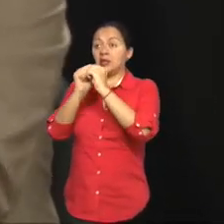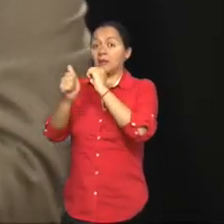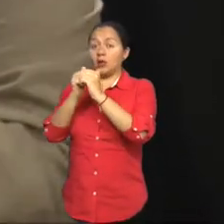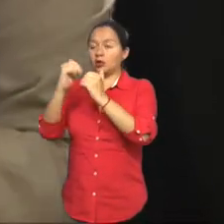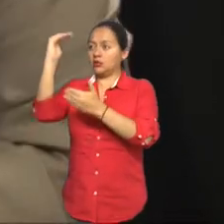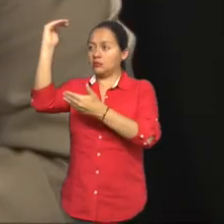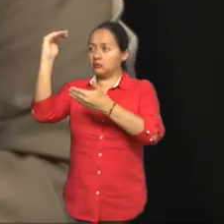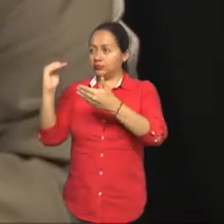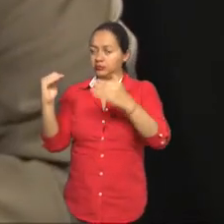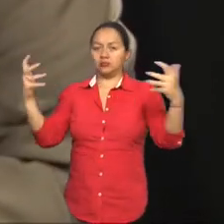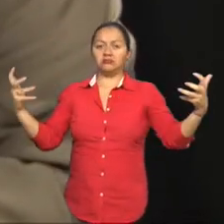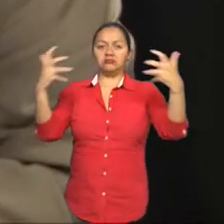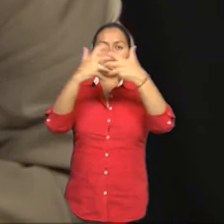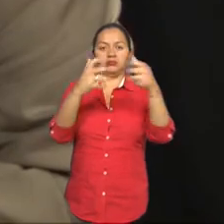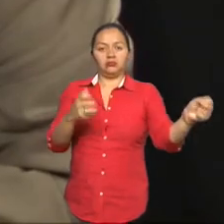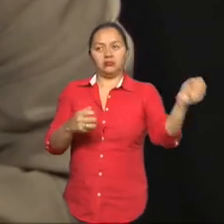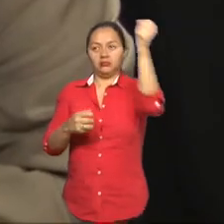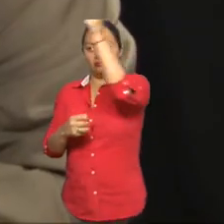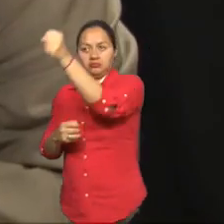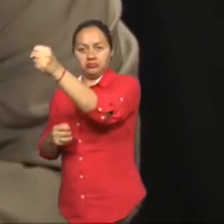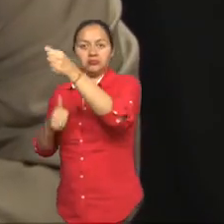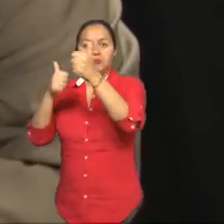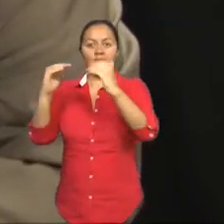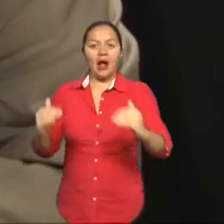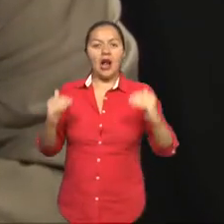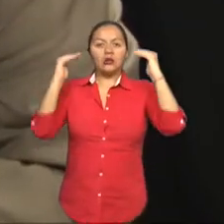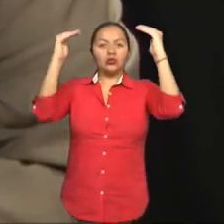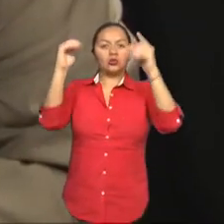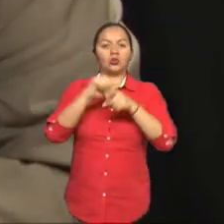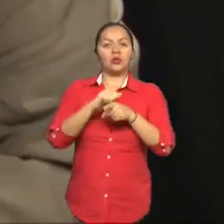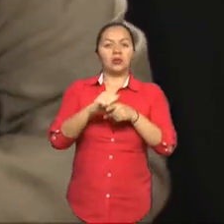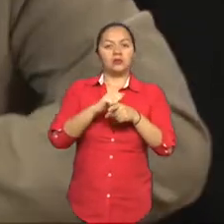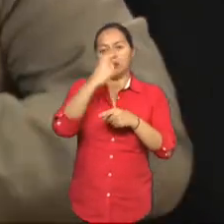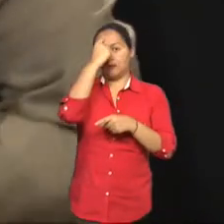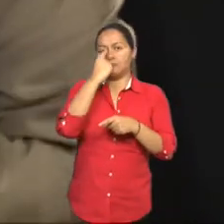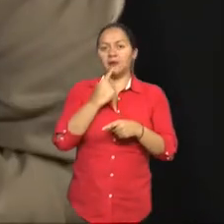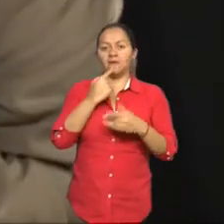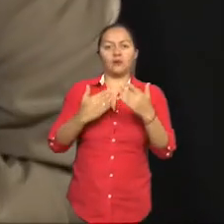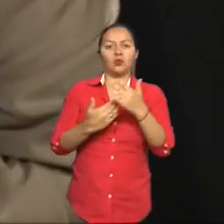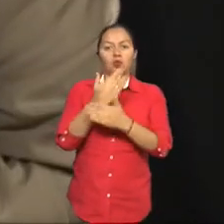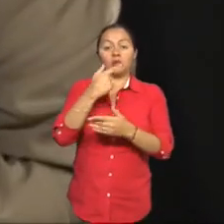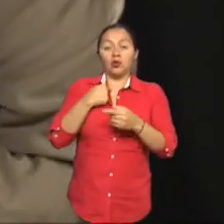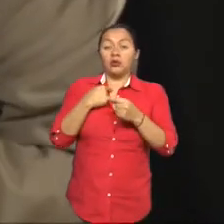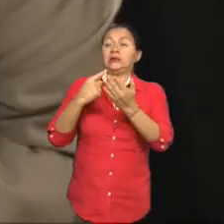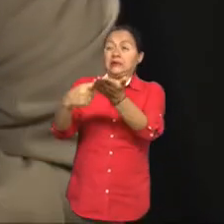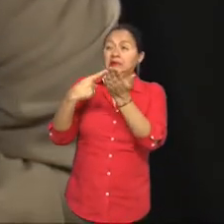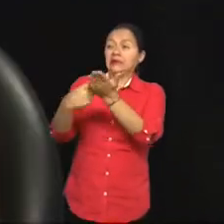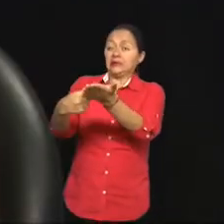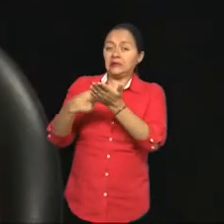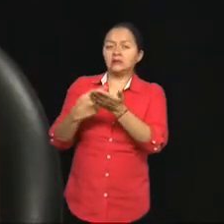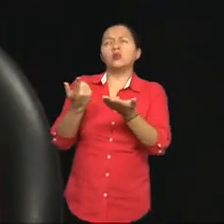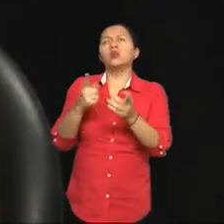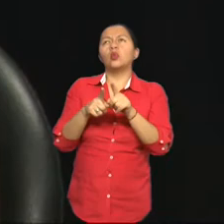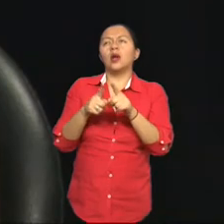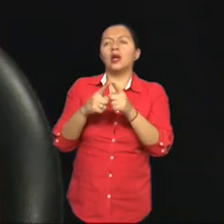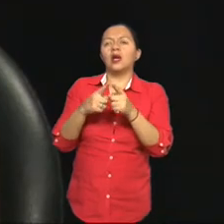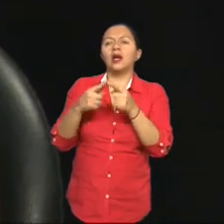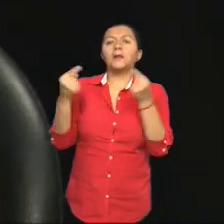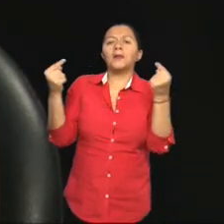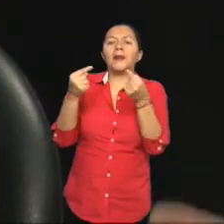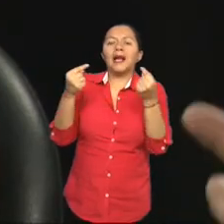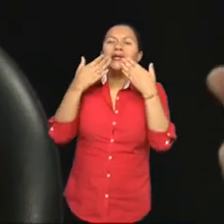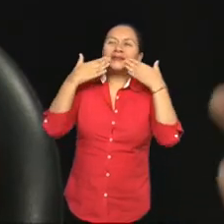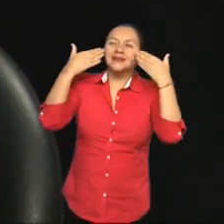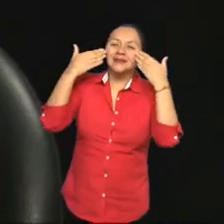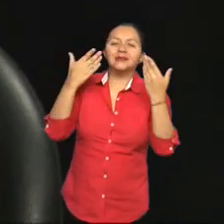ingresan y vemos quiénes son las nuevas los nuevos talentos y nosotros peleamos, un término amable, o sea, peleamos